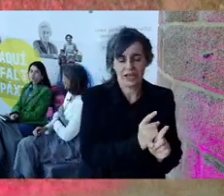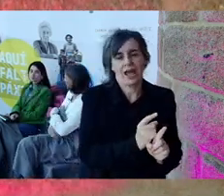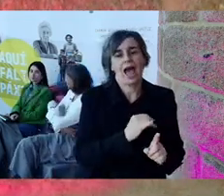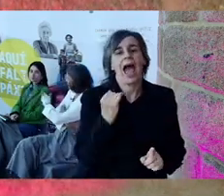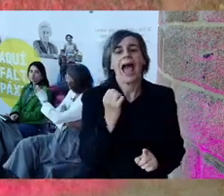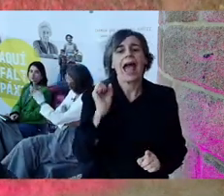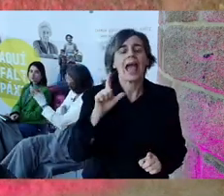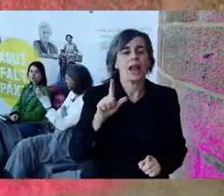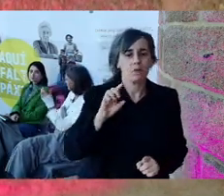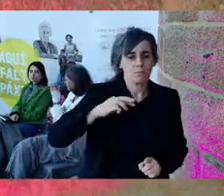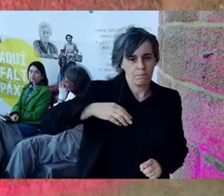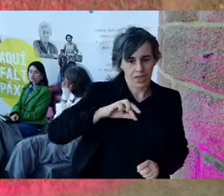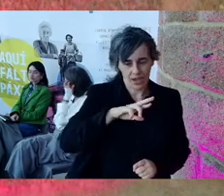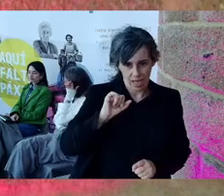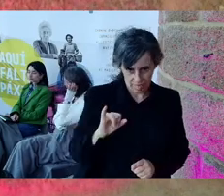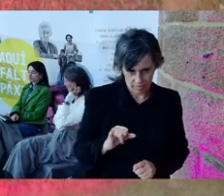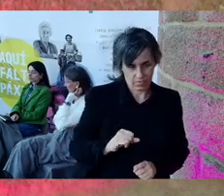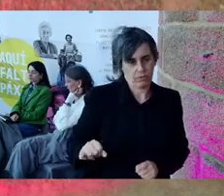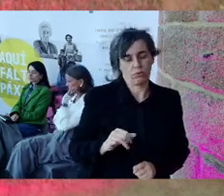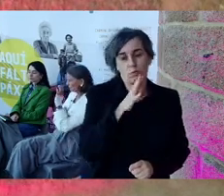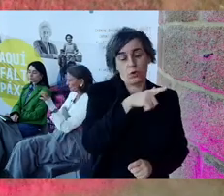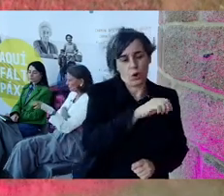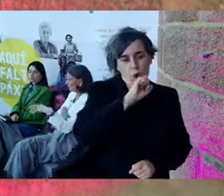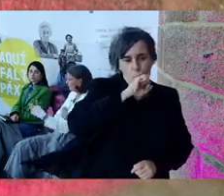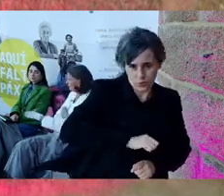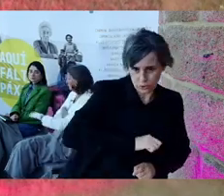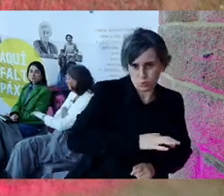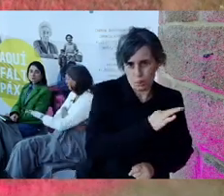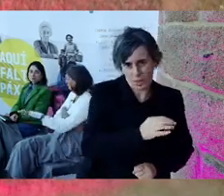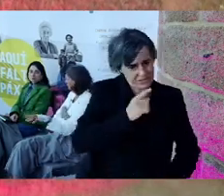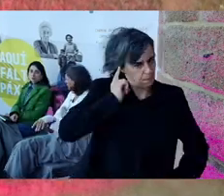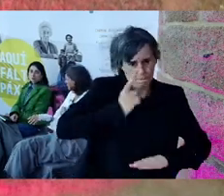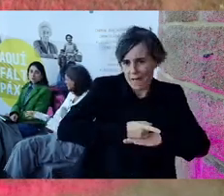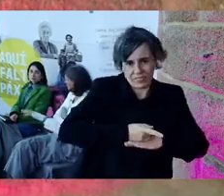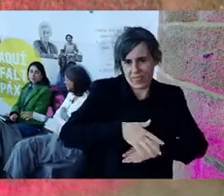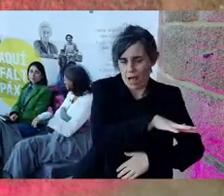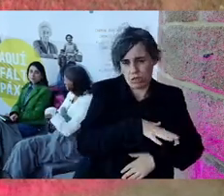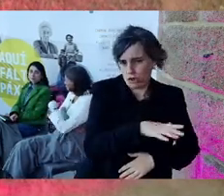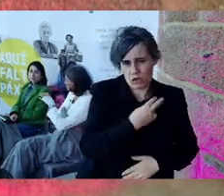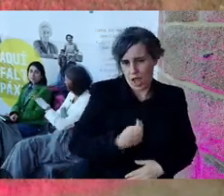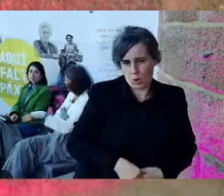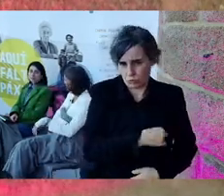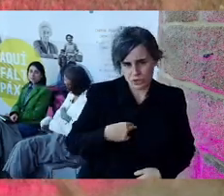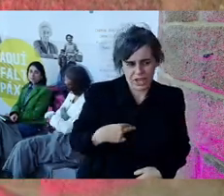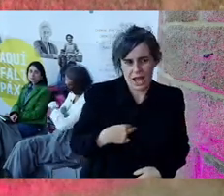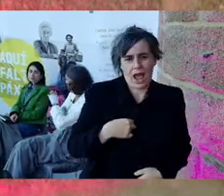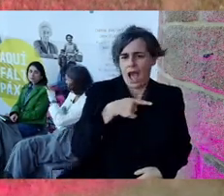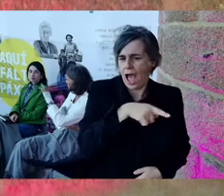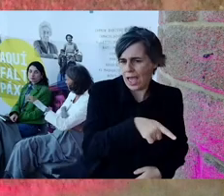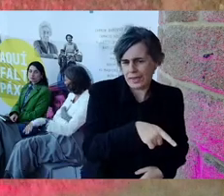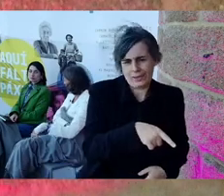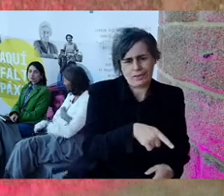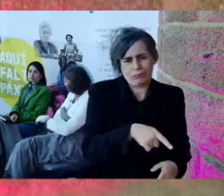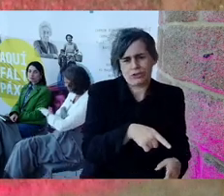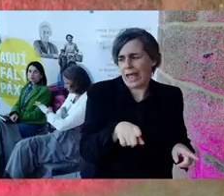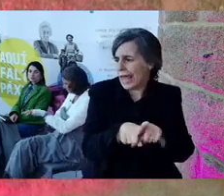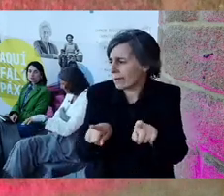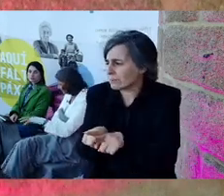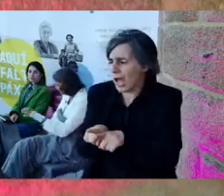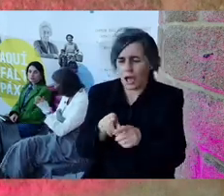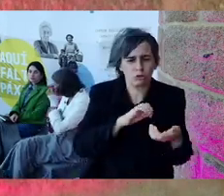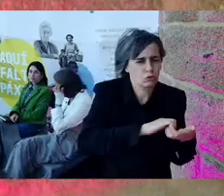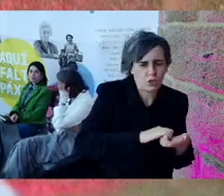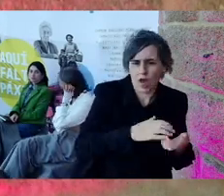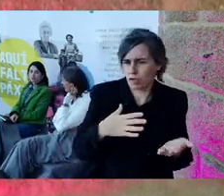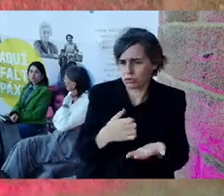Xelmírez, aparte de ser obispo, era el señor temporal de Compostela que gobernaba con mano de hierro y donde había colocado a todos sus hermanos,